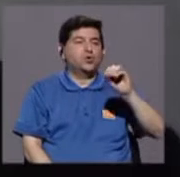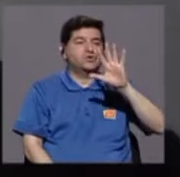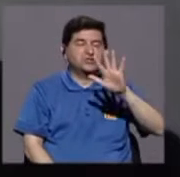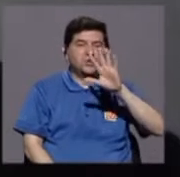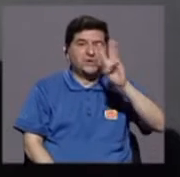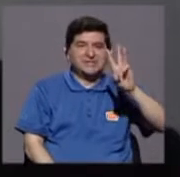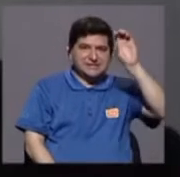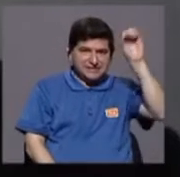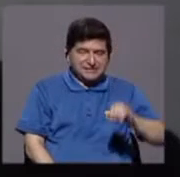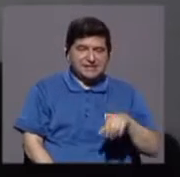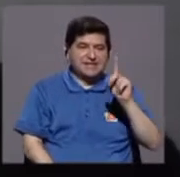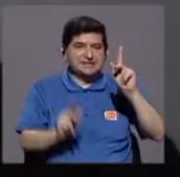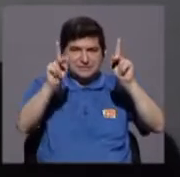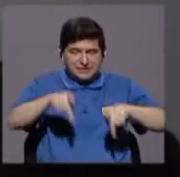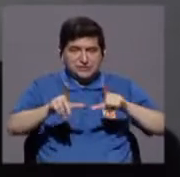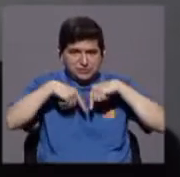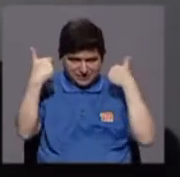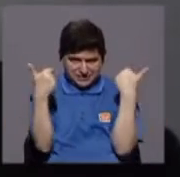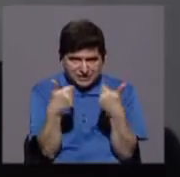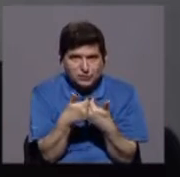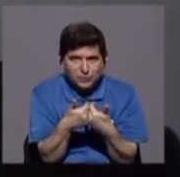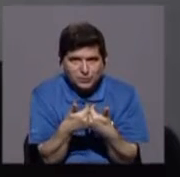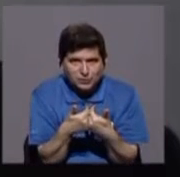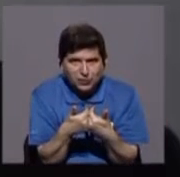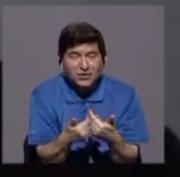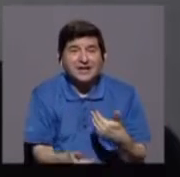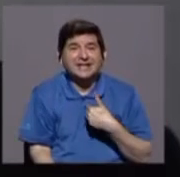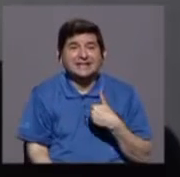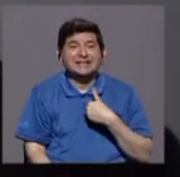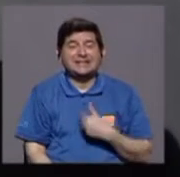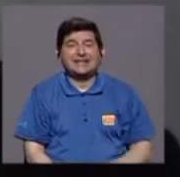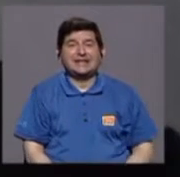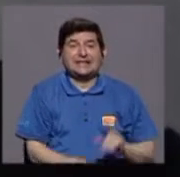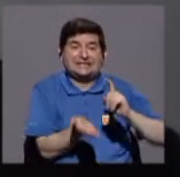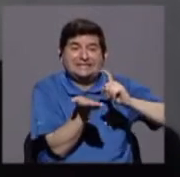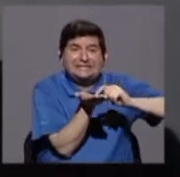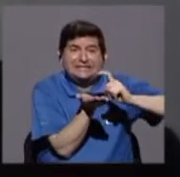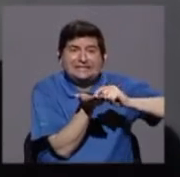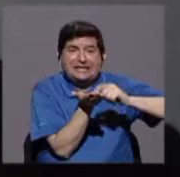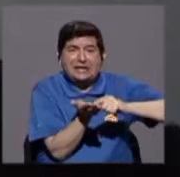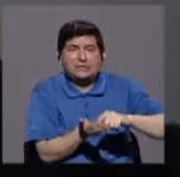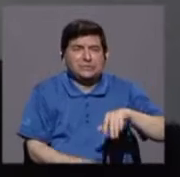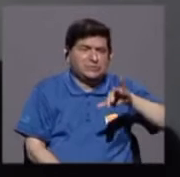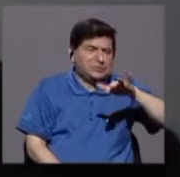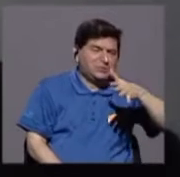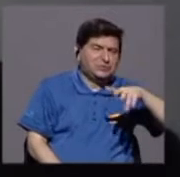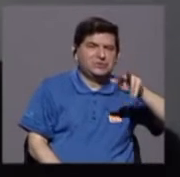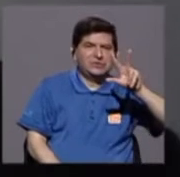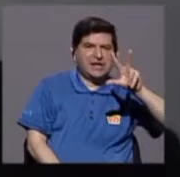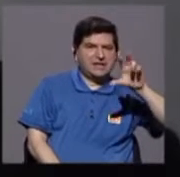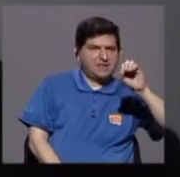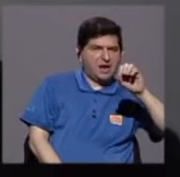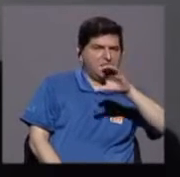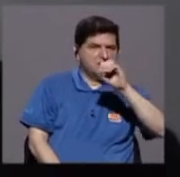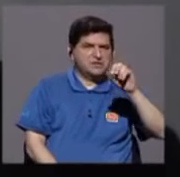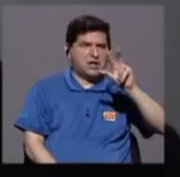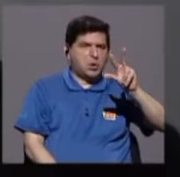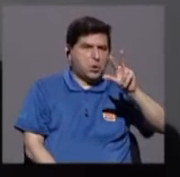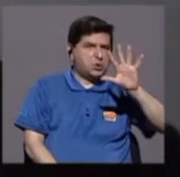55-56% de personas en ese grupo tienen un compromiso que está alrededor del 30 al